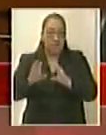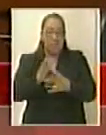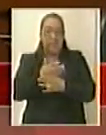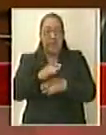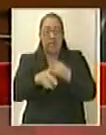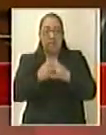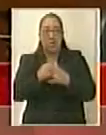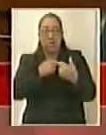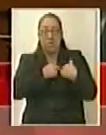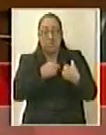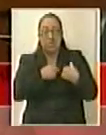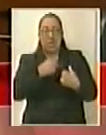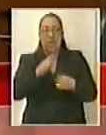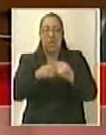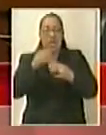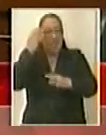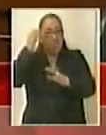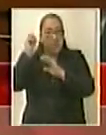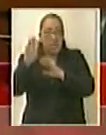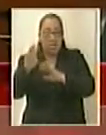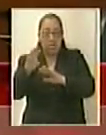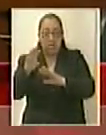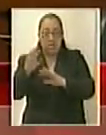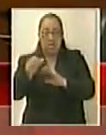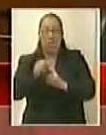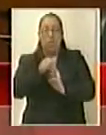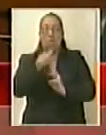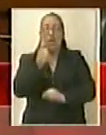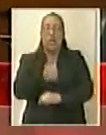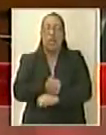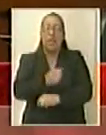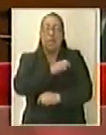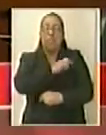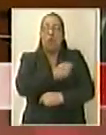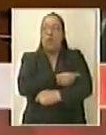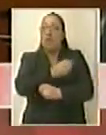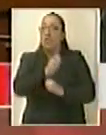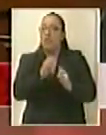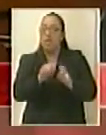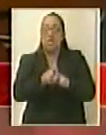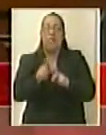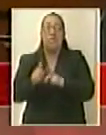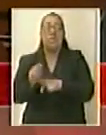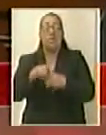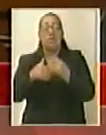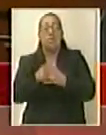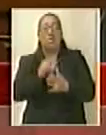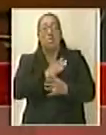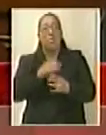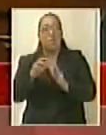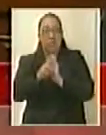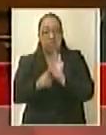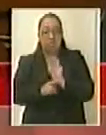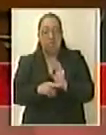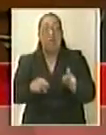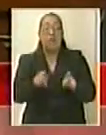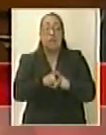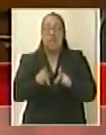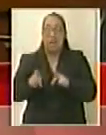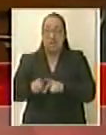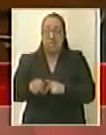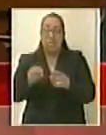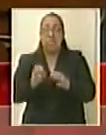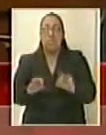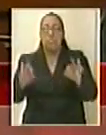entre los representantes de los mineros en paro autoridades del poder ejecutivo y de los gobiernos regionales también la